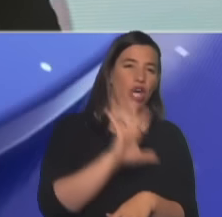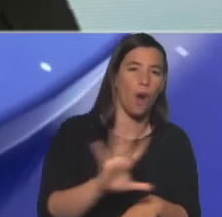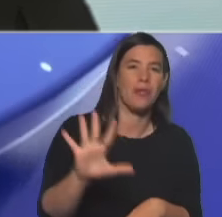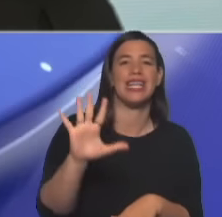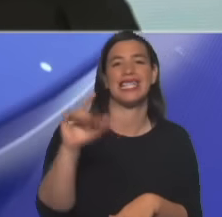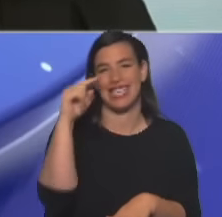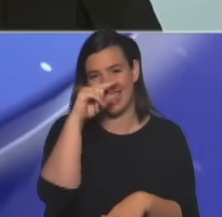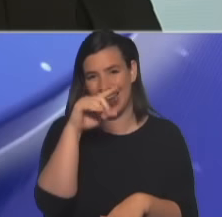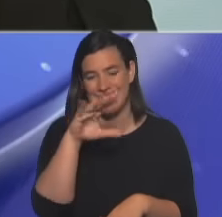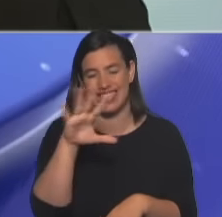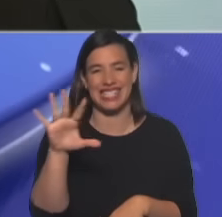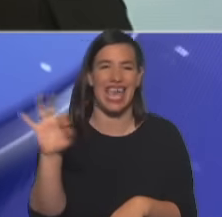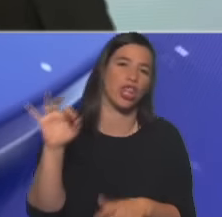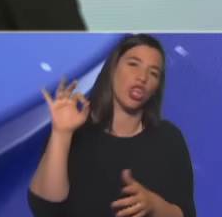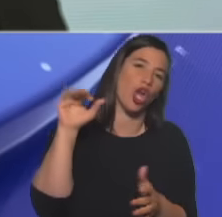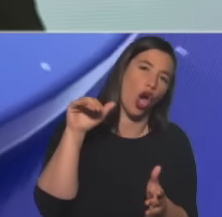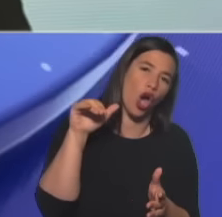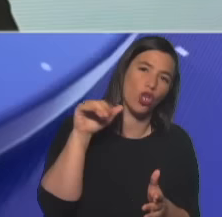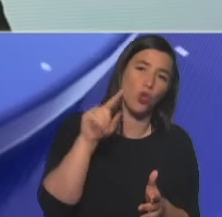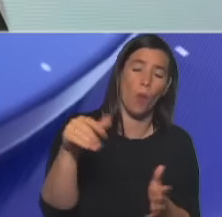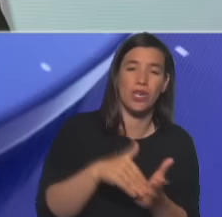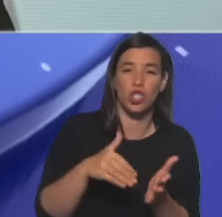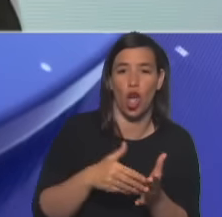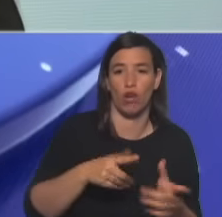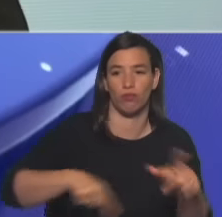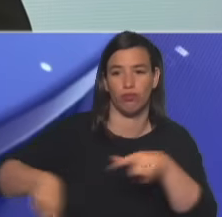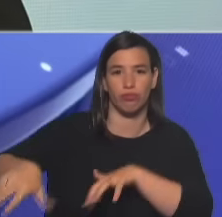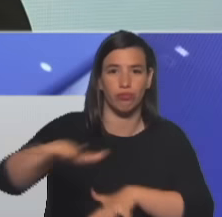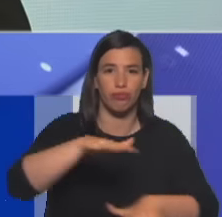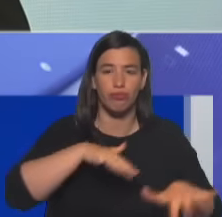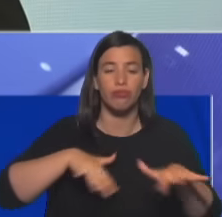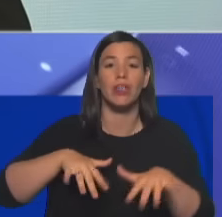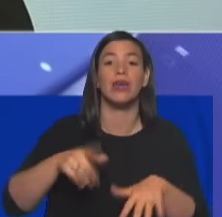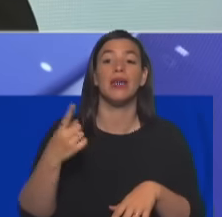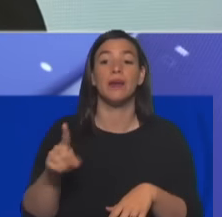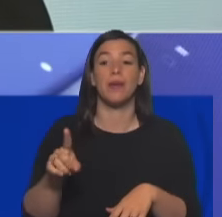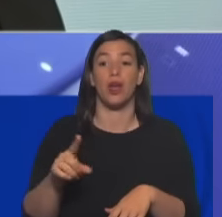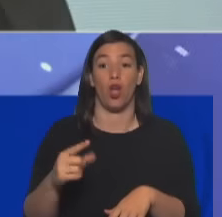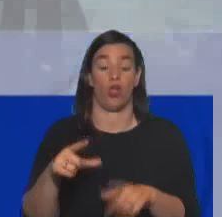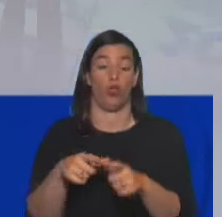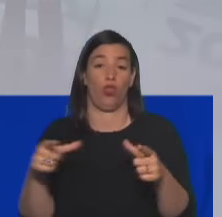5.701 millones en circulación, mientras que del billete de 2.000 pesos hay cerca de